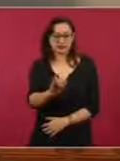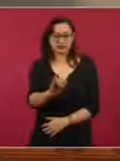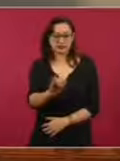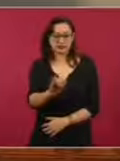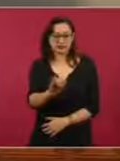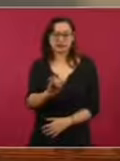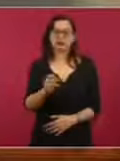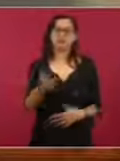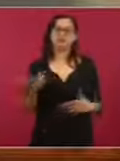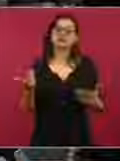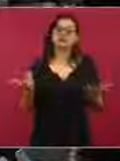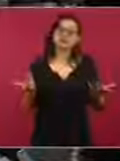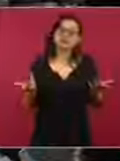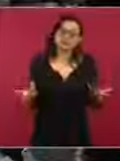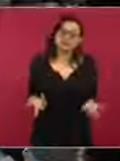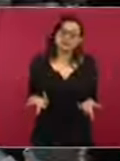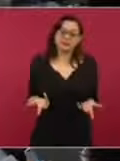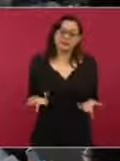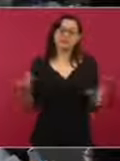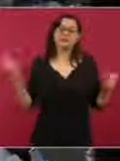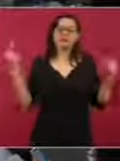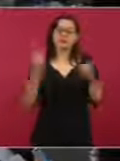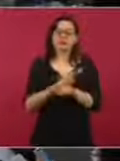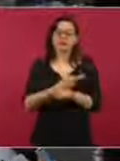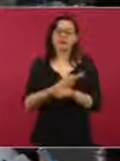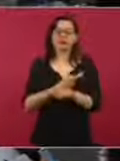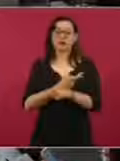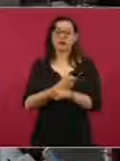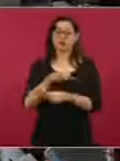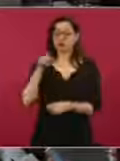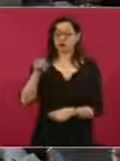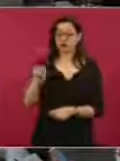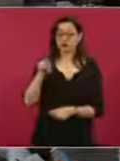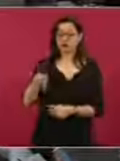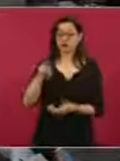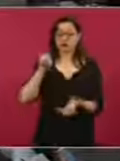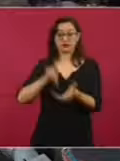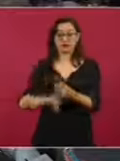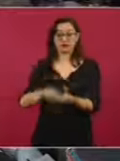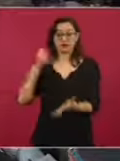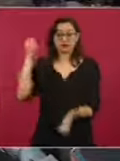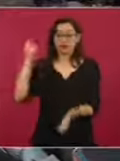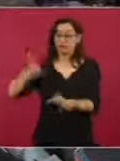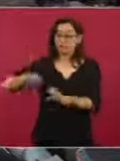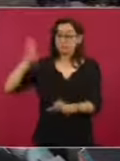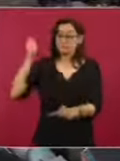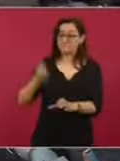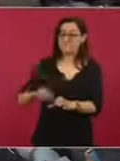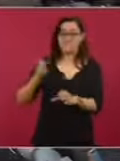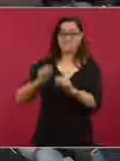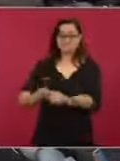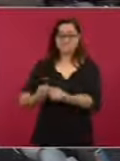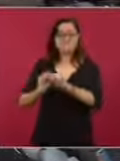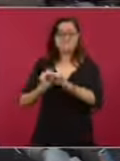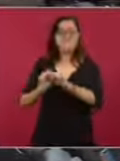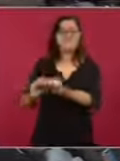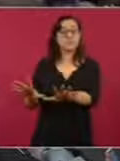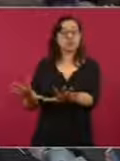se publicó la resolución en la página